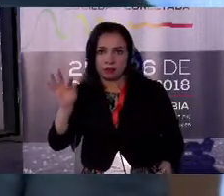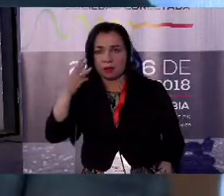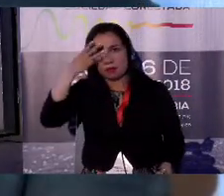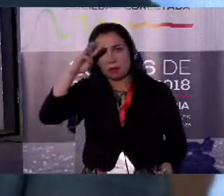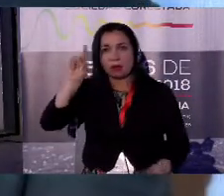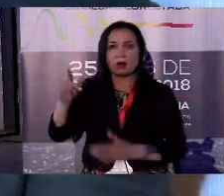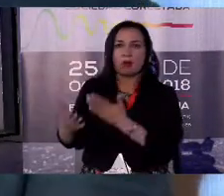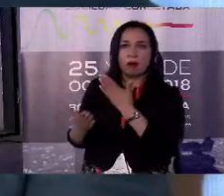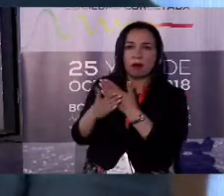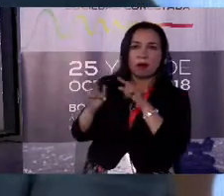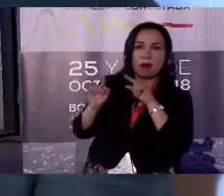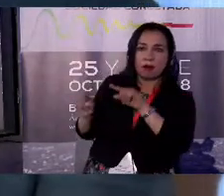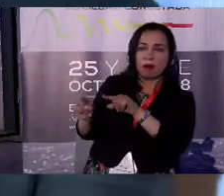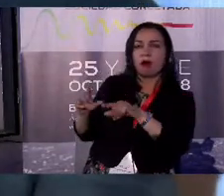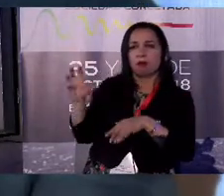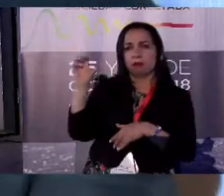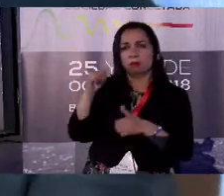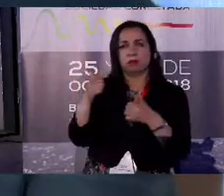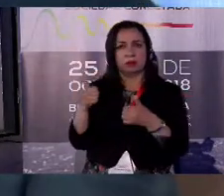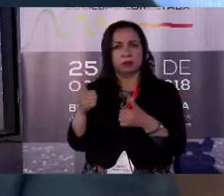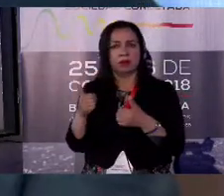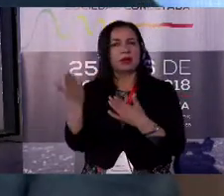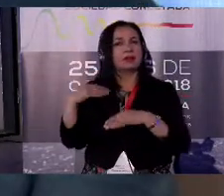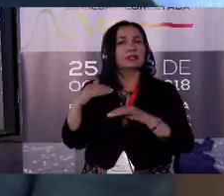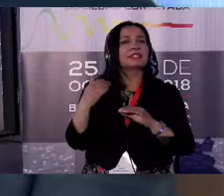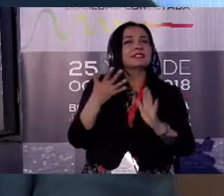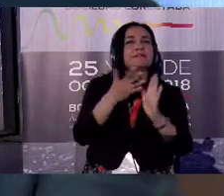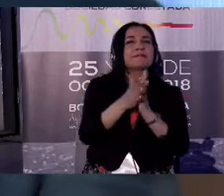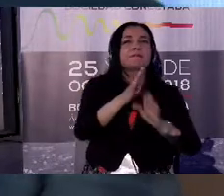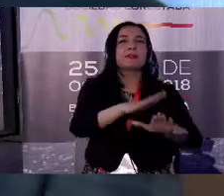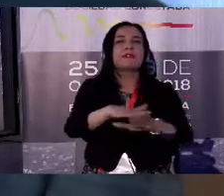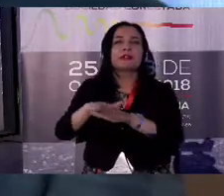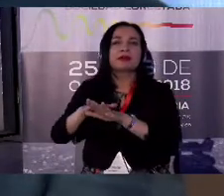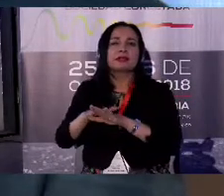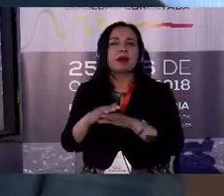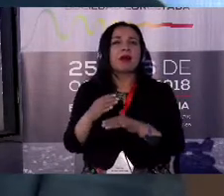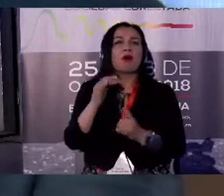Recientemente anunciamos que en el último trimestre